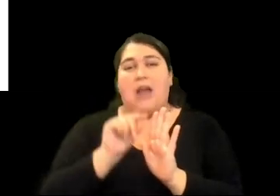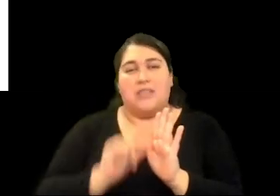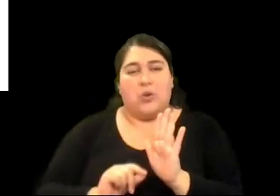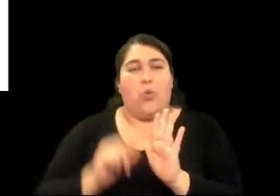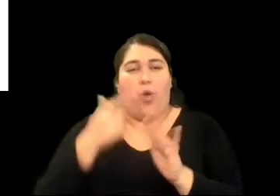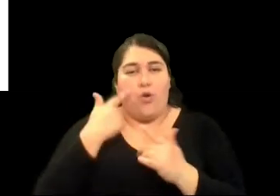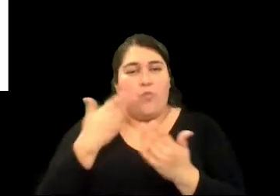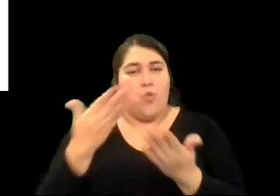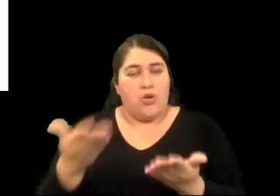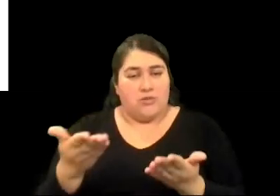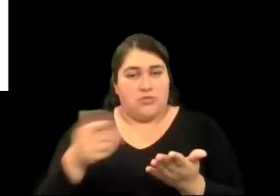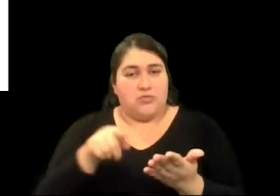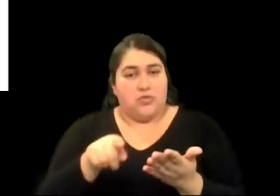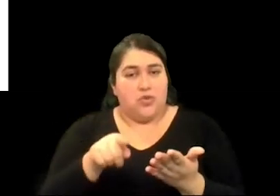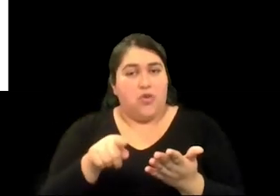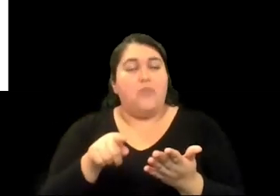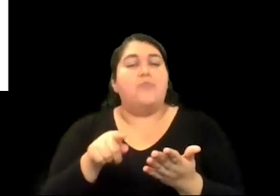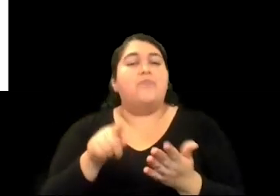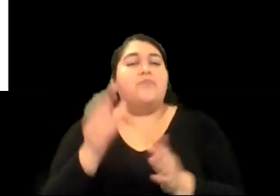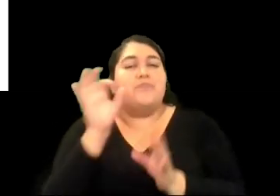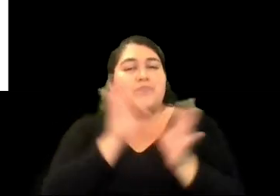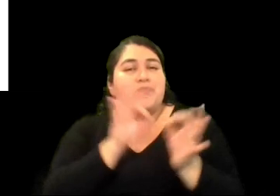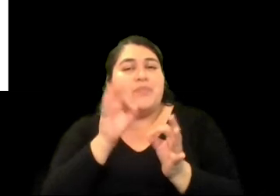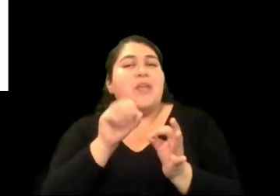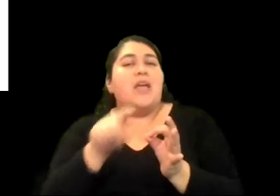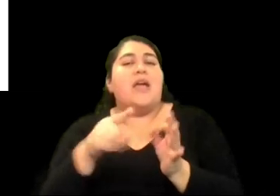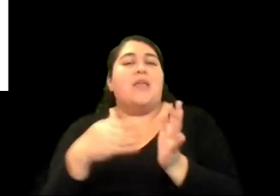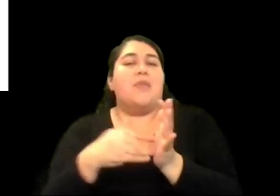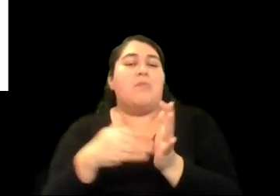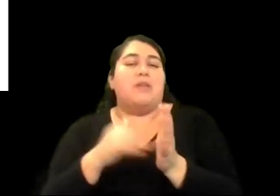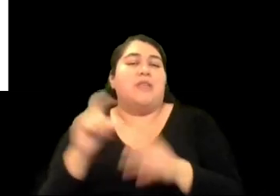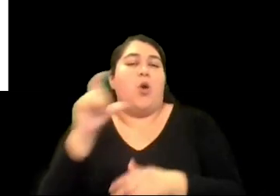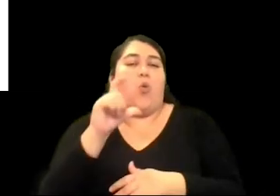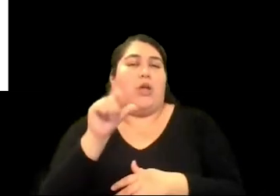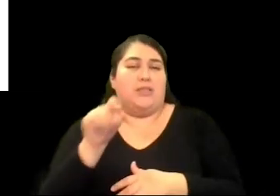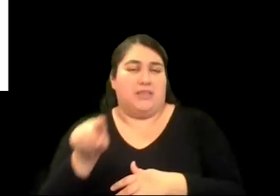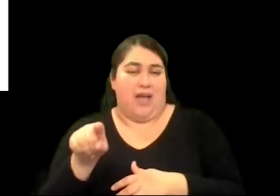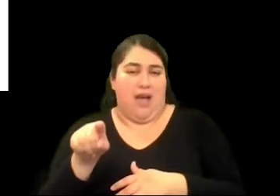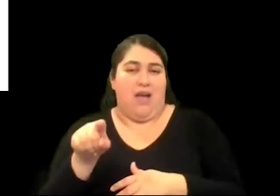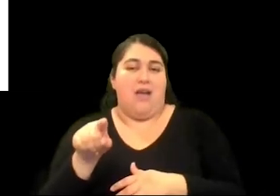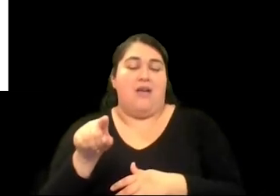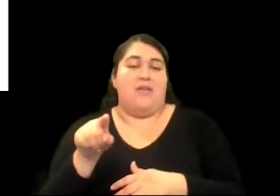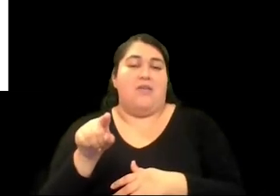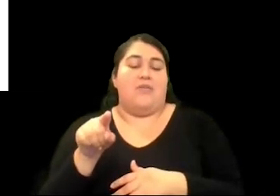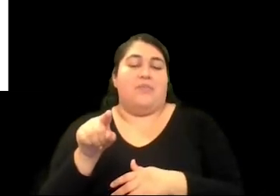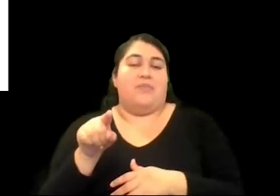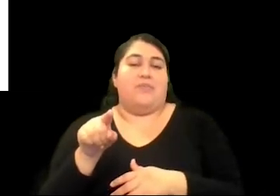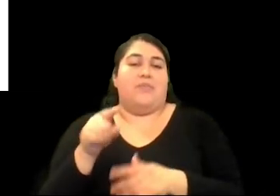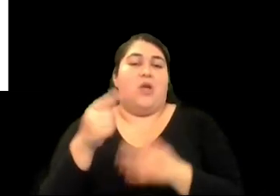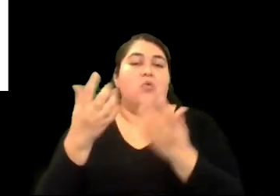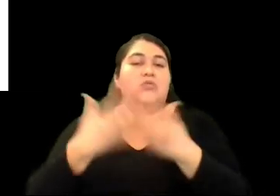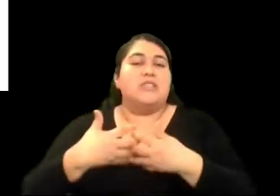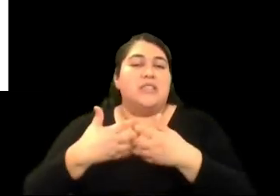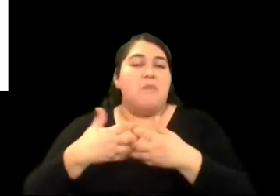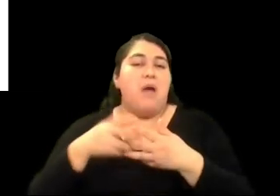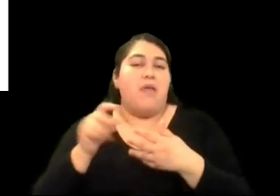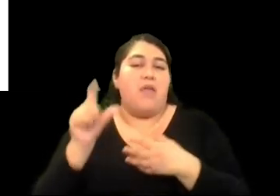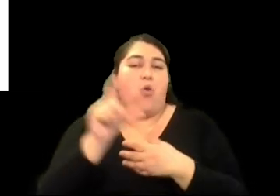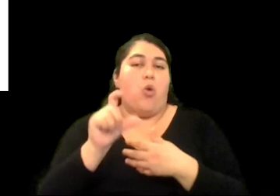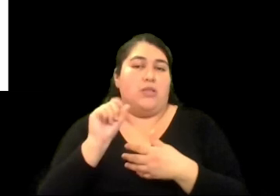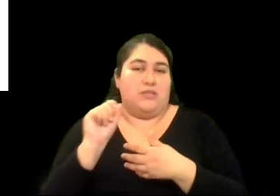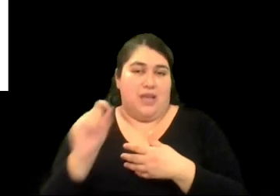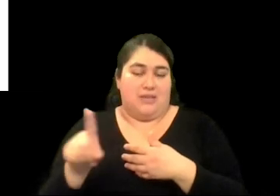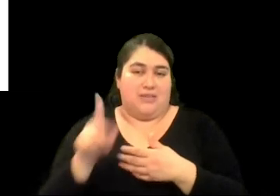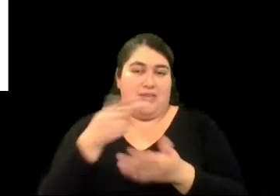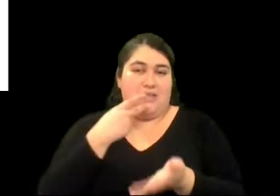pero está previsto que se haga tanto en cuenta corriente tributaria como de monotributista de autor, como en sistema de cuentas tributarios.